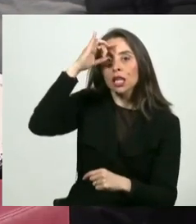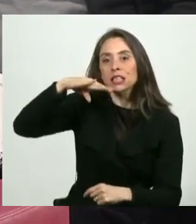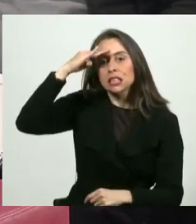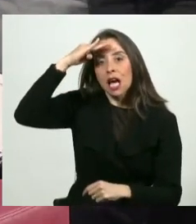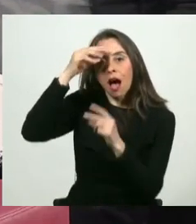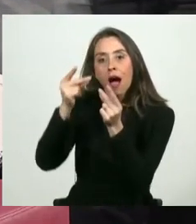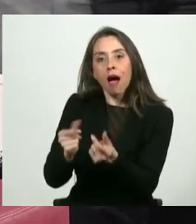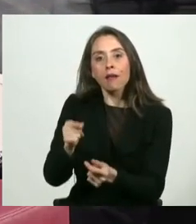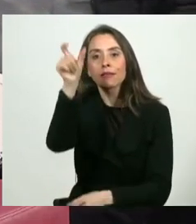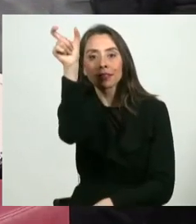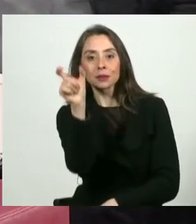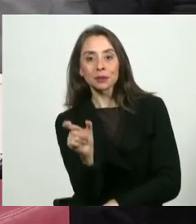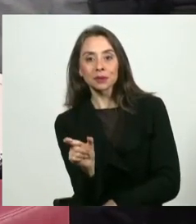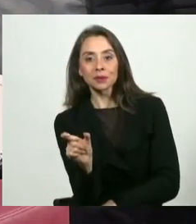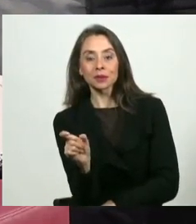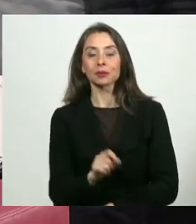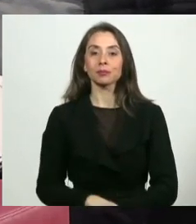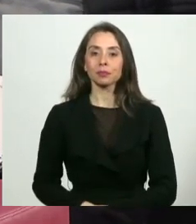personas.